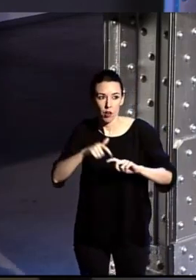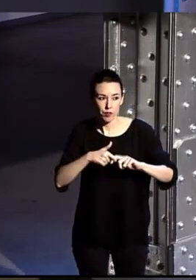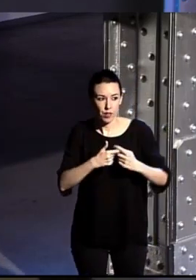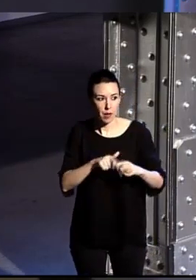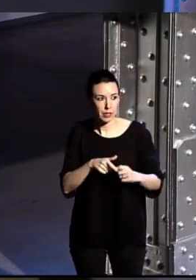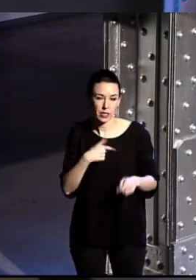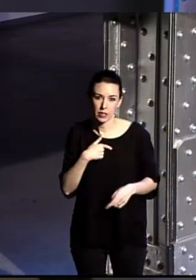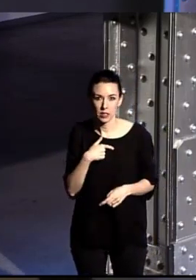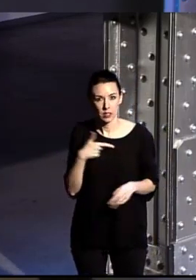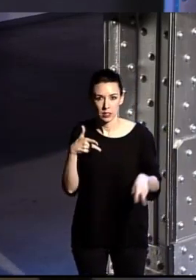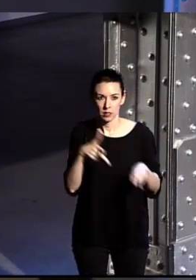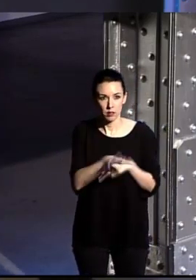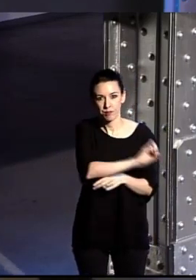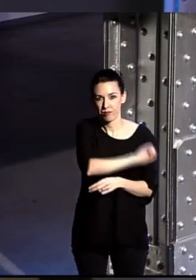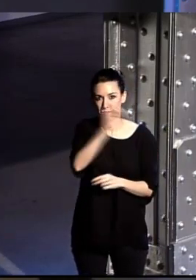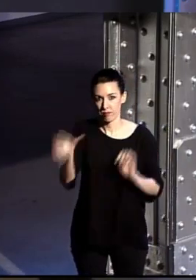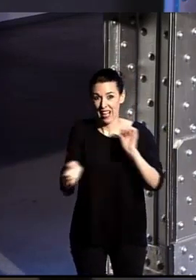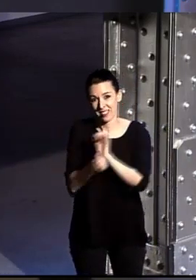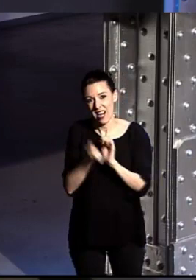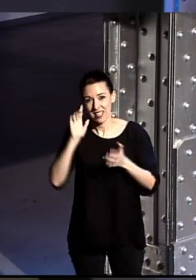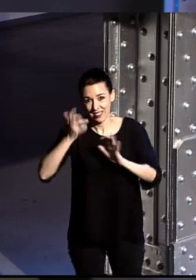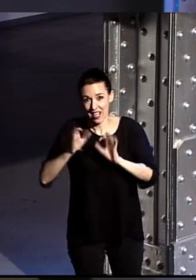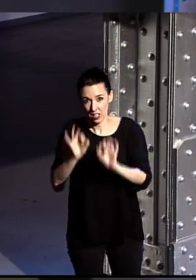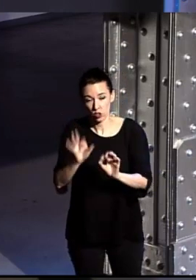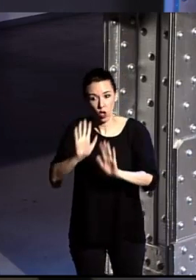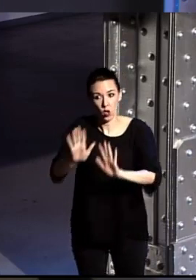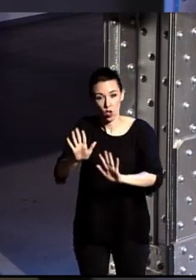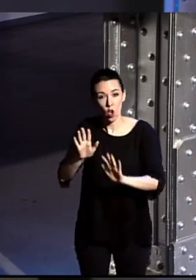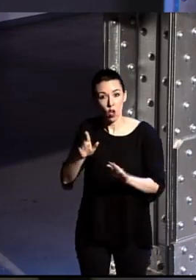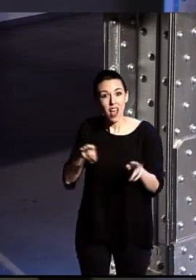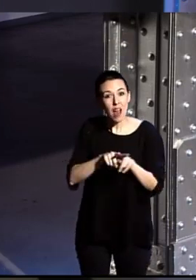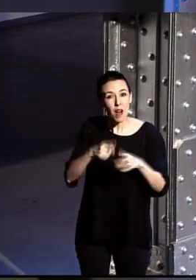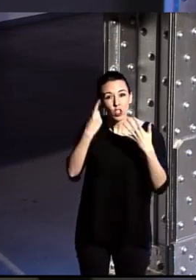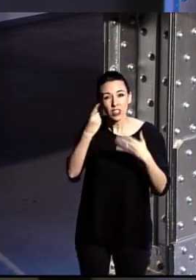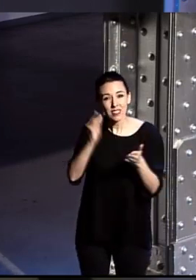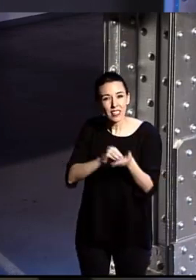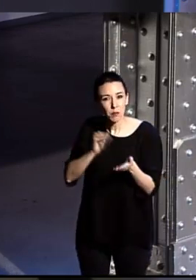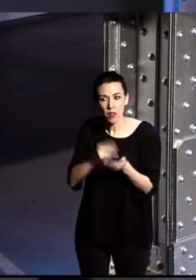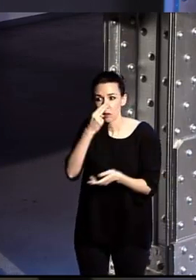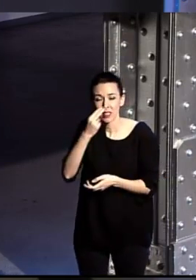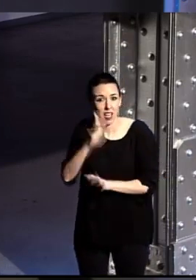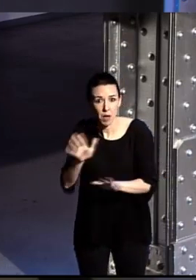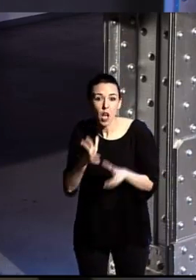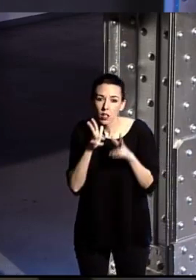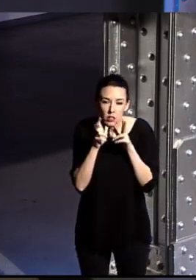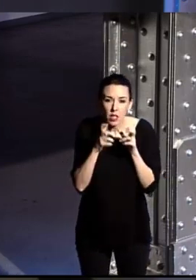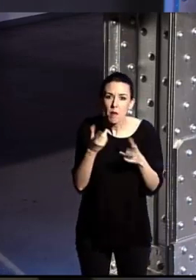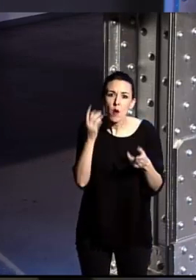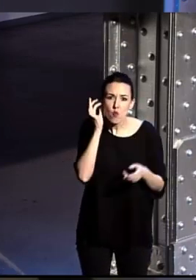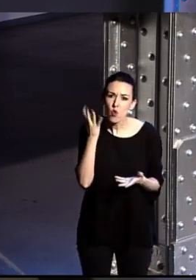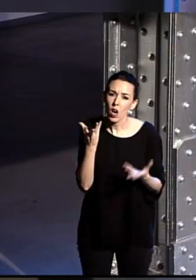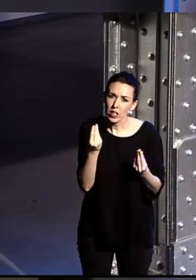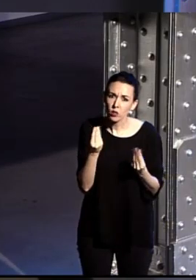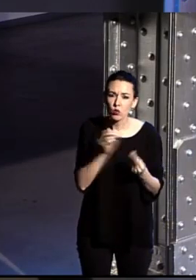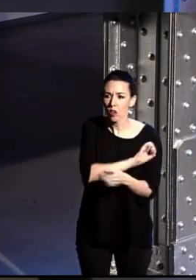mucho por evitar que le ingresara en un sanatorio y no la sacó de ahí. Su hermano la fue a ver 6 veces en toda es terrible, ¿no? Pero se abandonaban muchas mujeres en